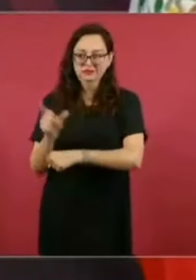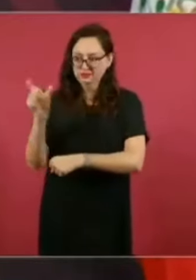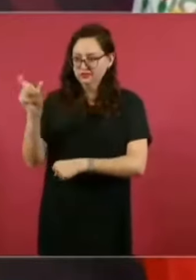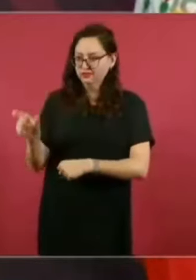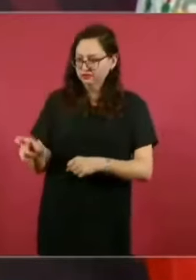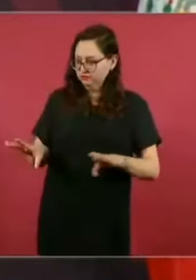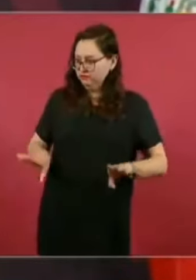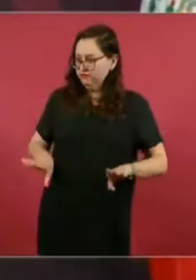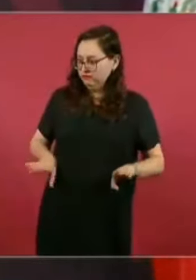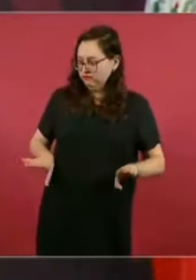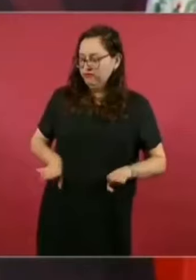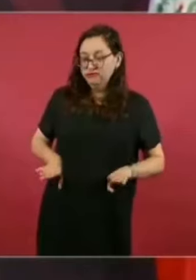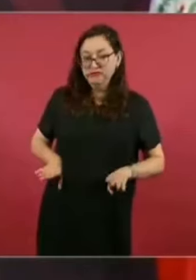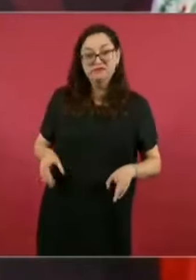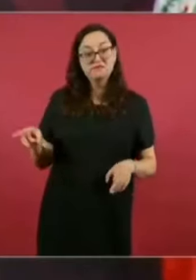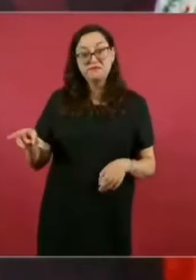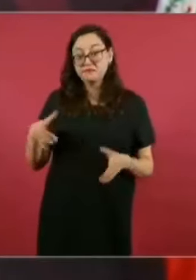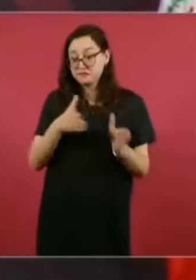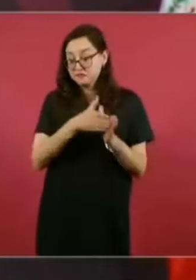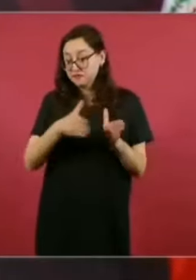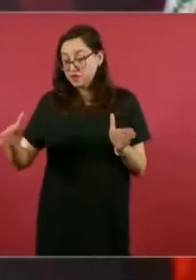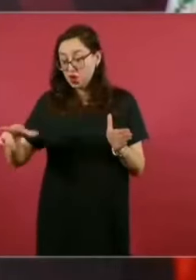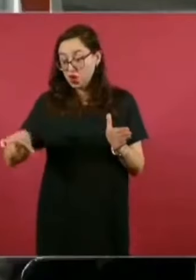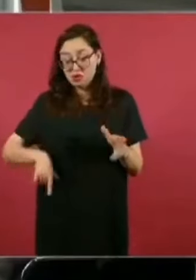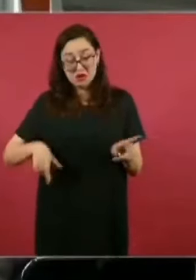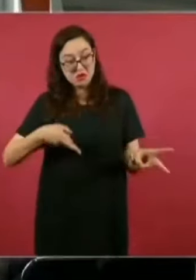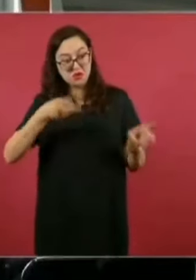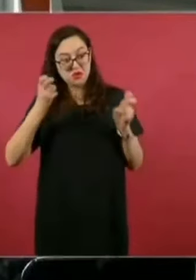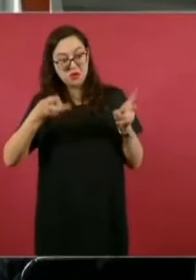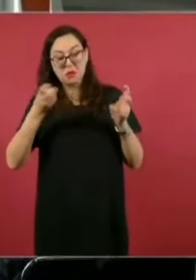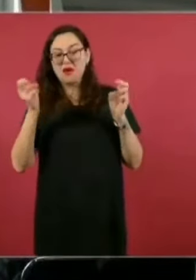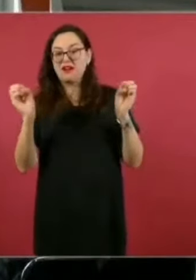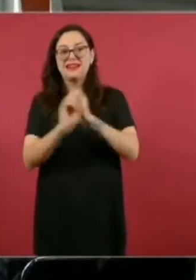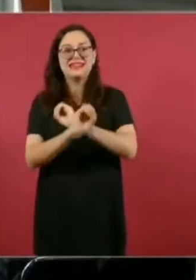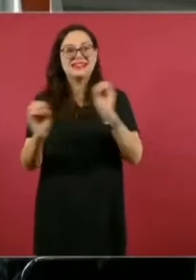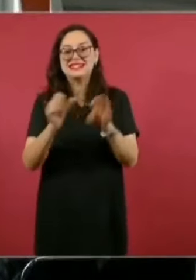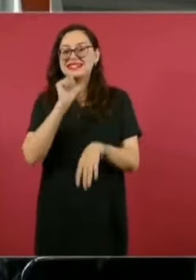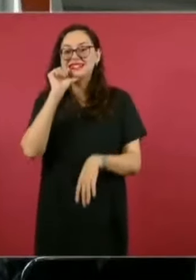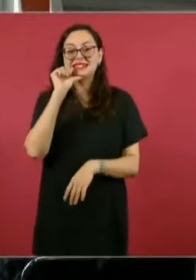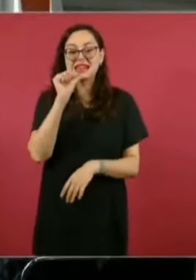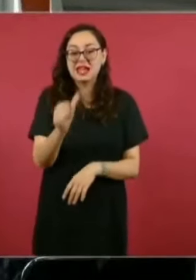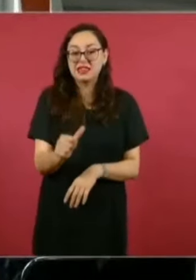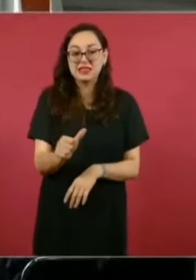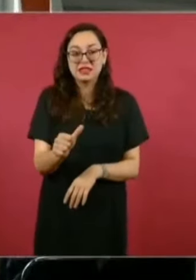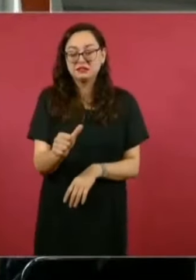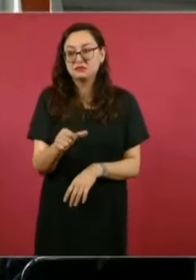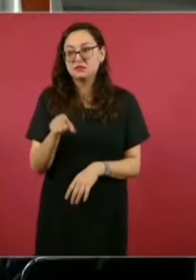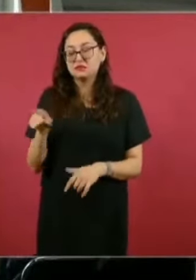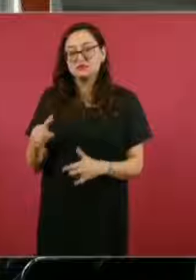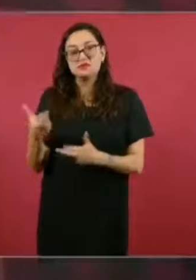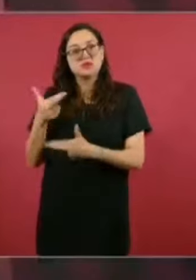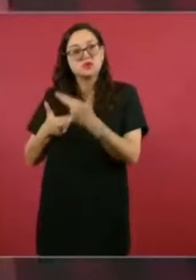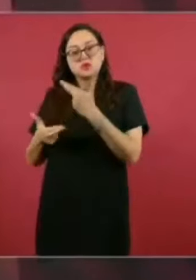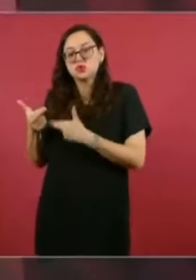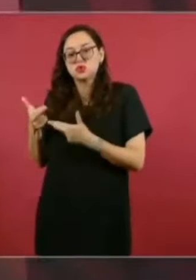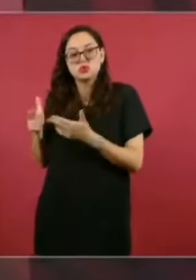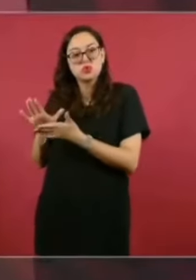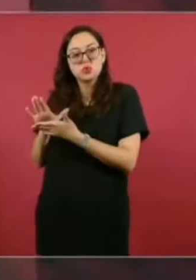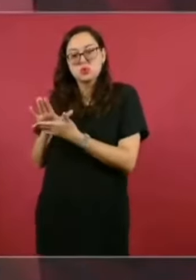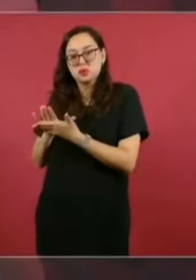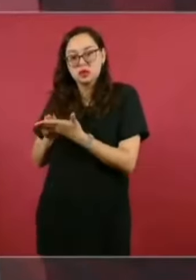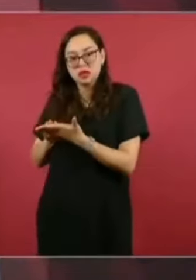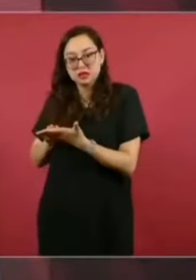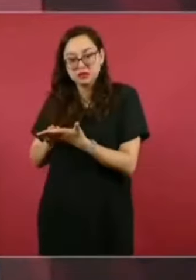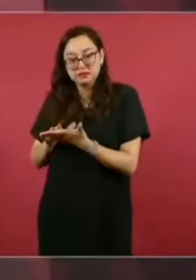¿No robó? No, claro que no. No robó. Pasó el tiempo y luego lo